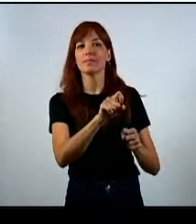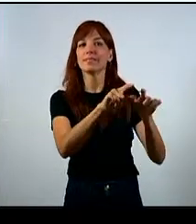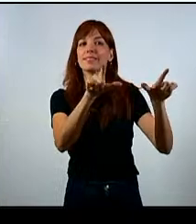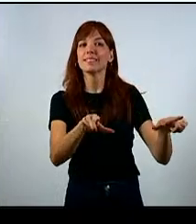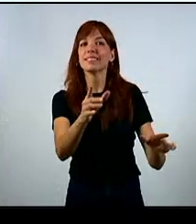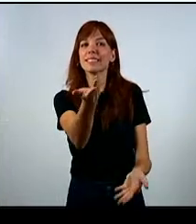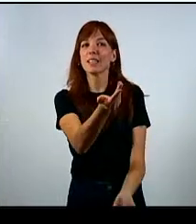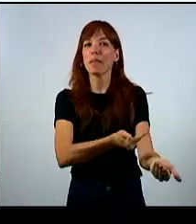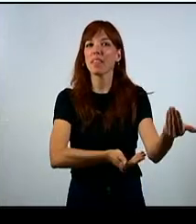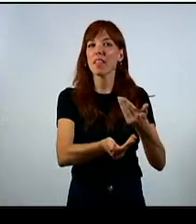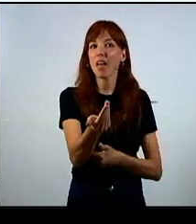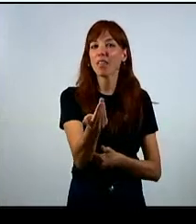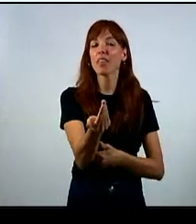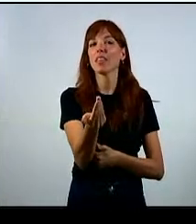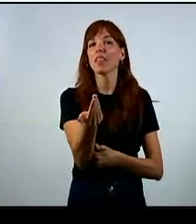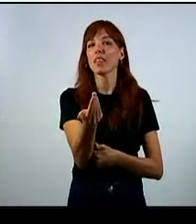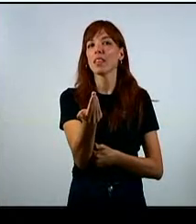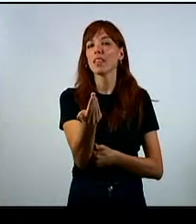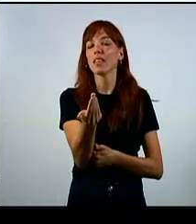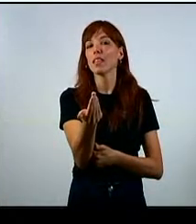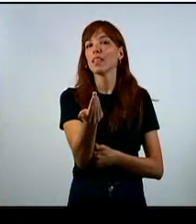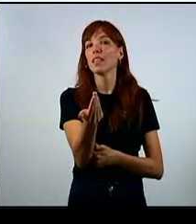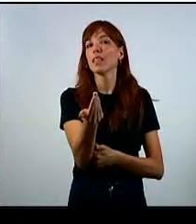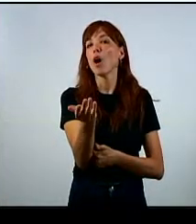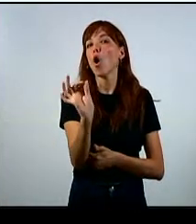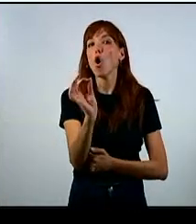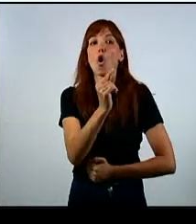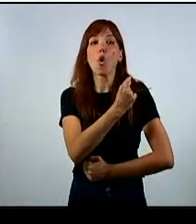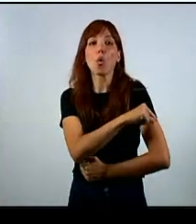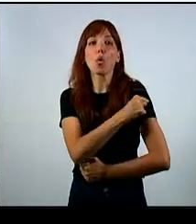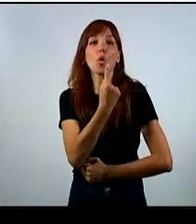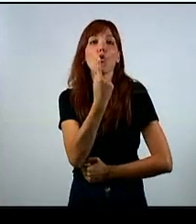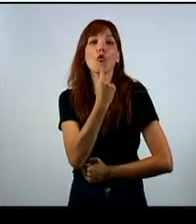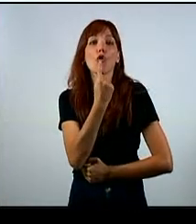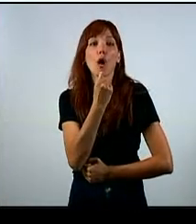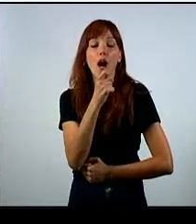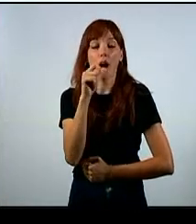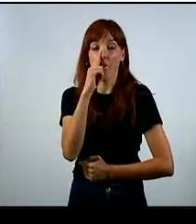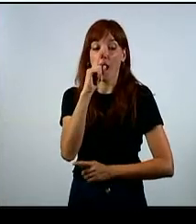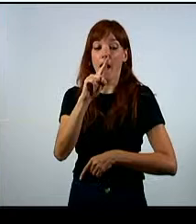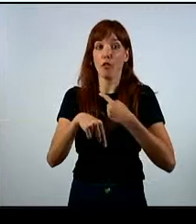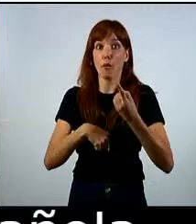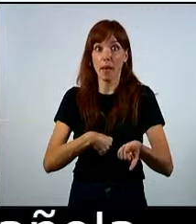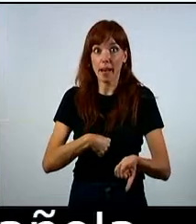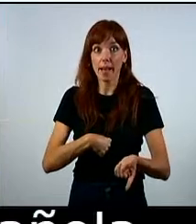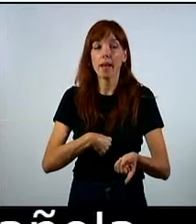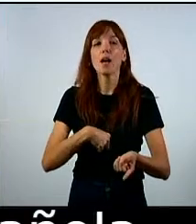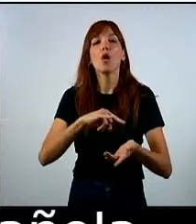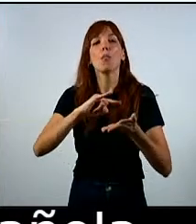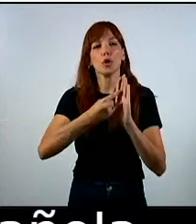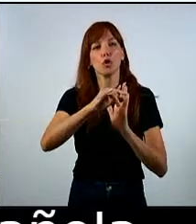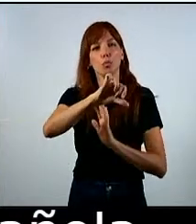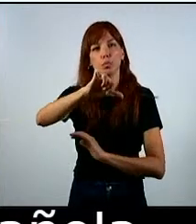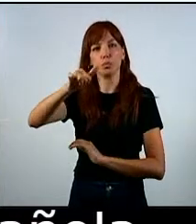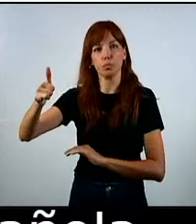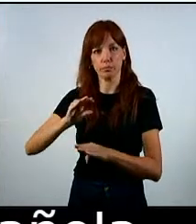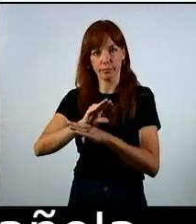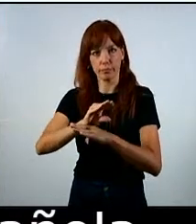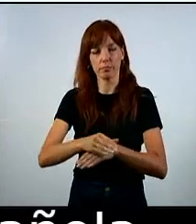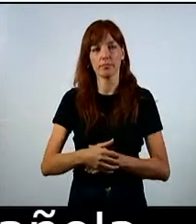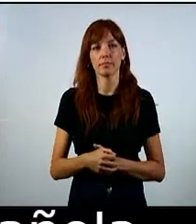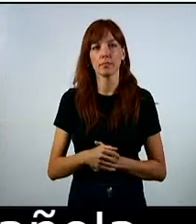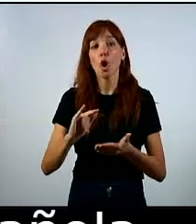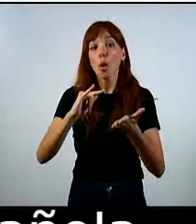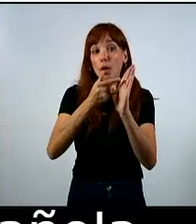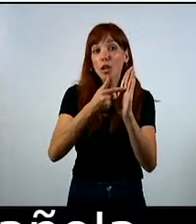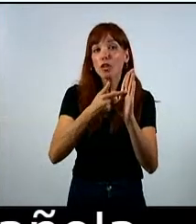sector o Cruz Roja Española durante el 2024. Estos proyectos deben estar destinados a